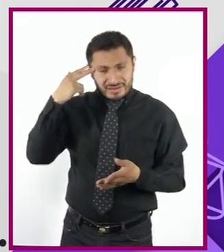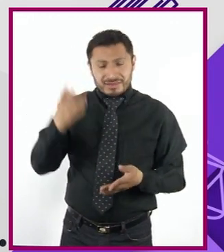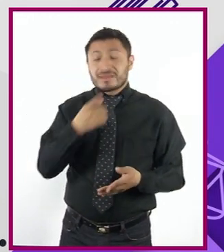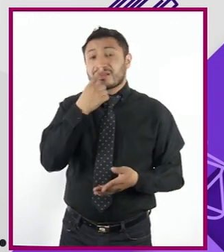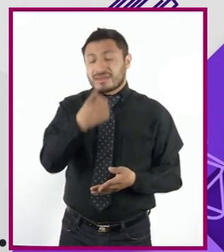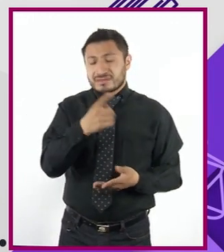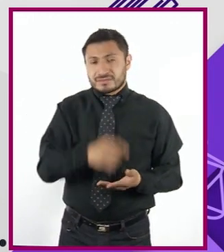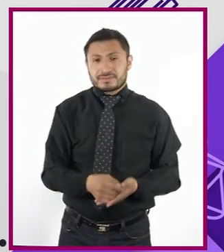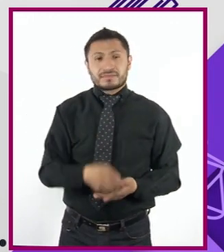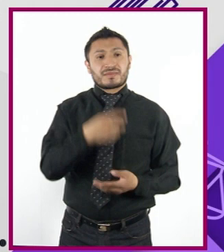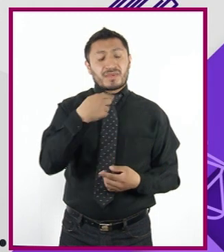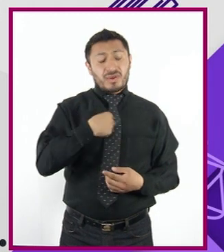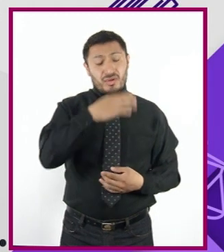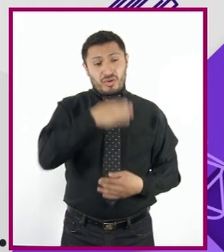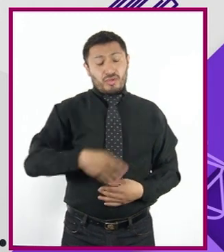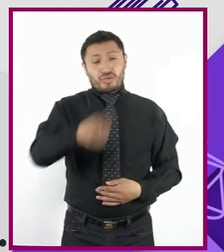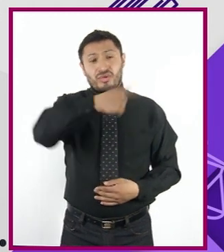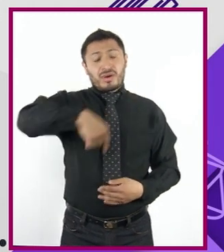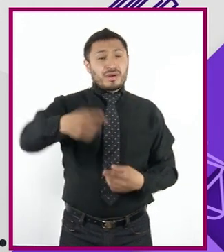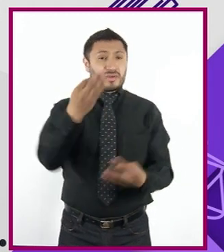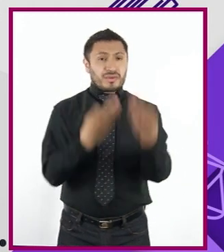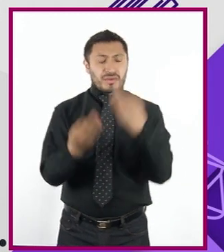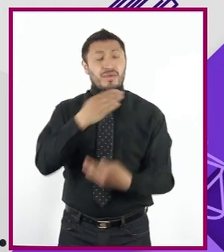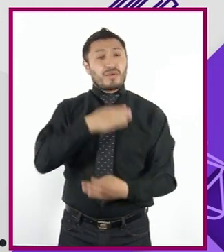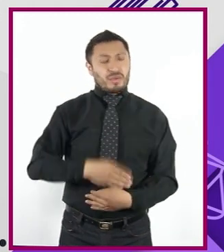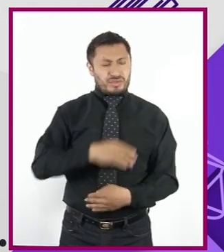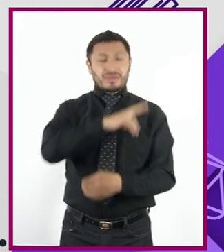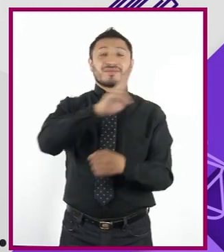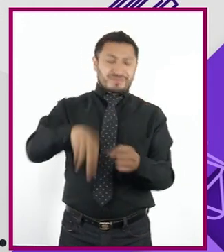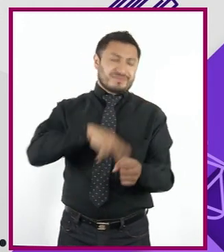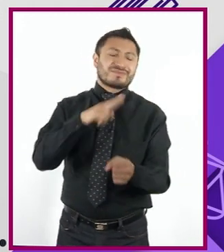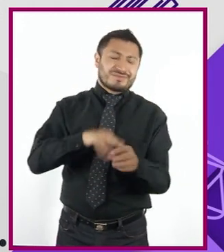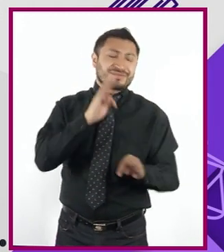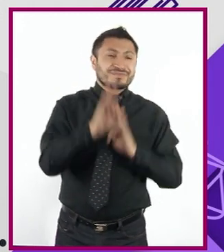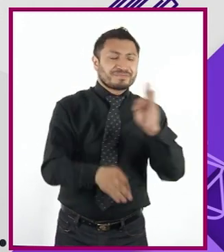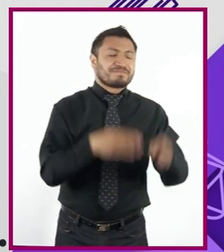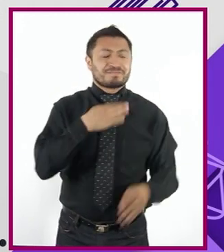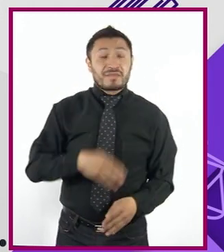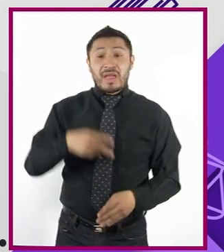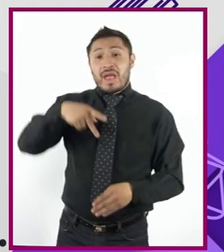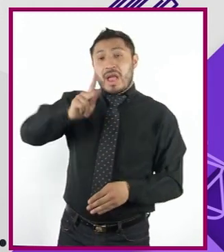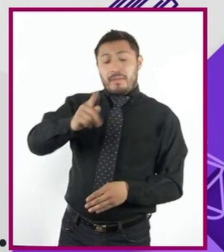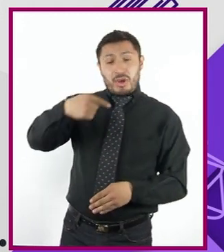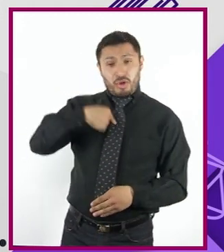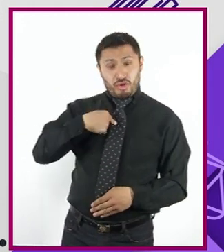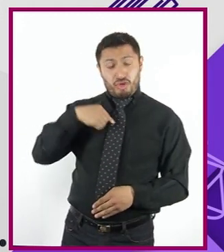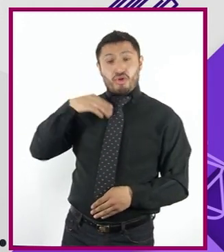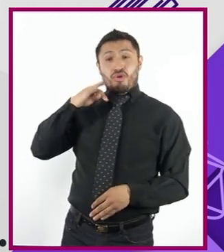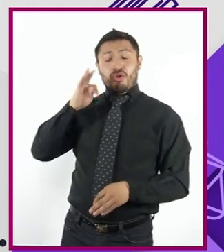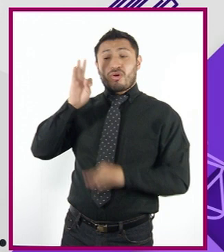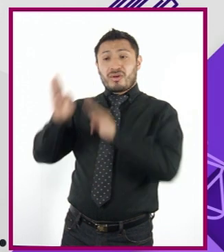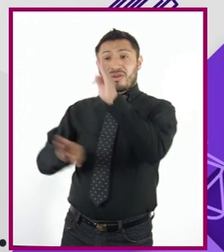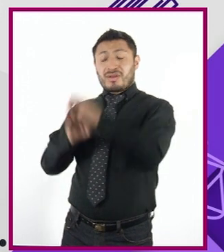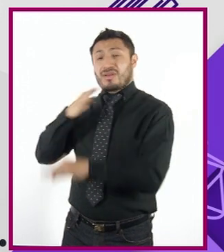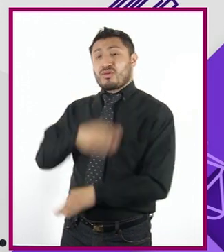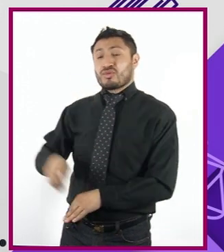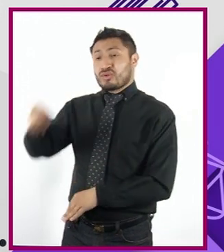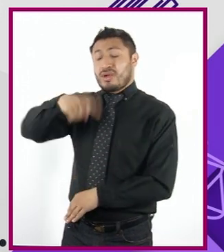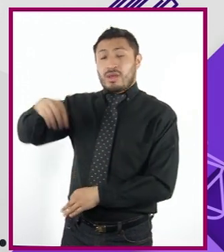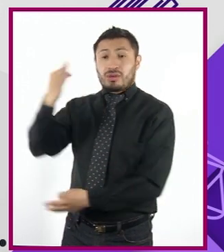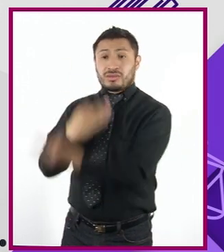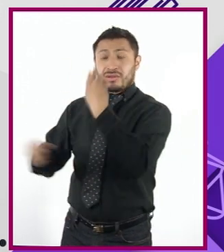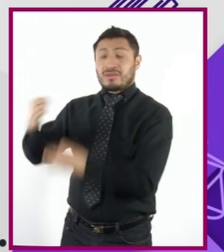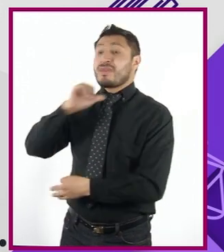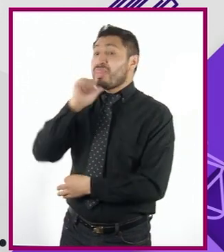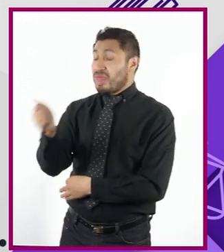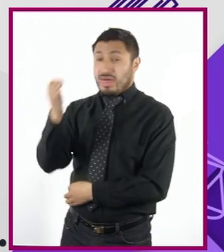que son justos conmigo es completamente natural, pero ser justo con los que son injustos conmigo